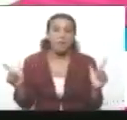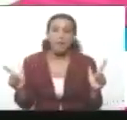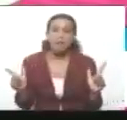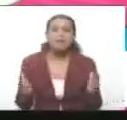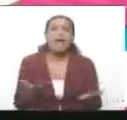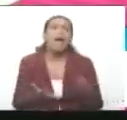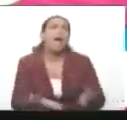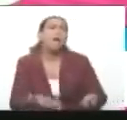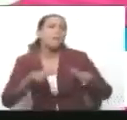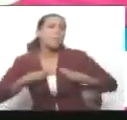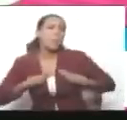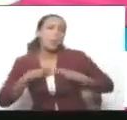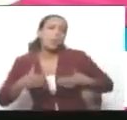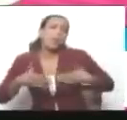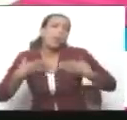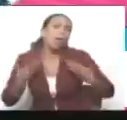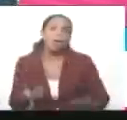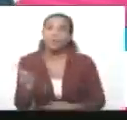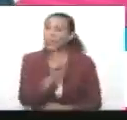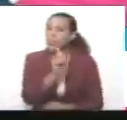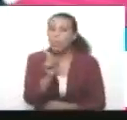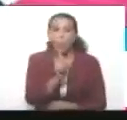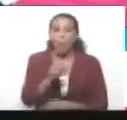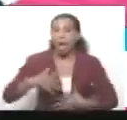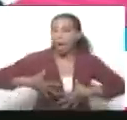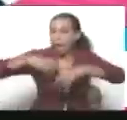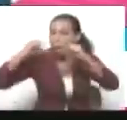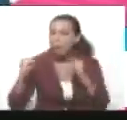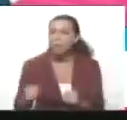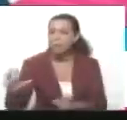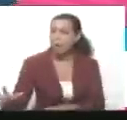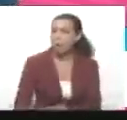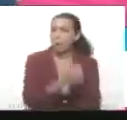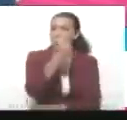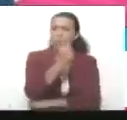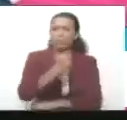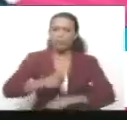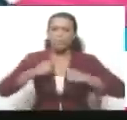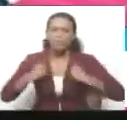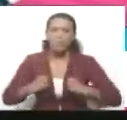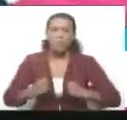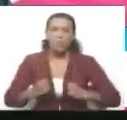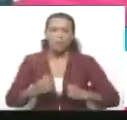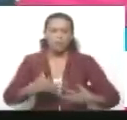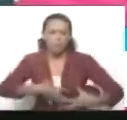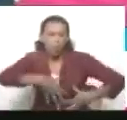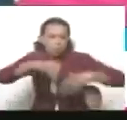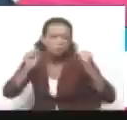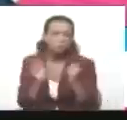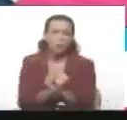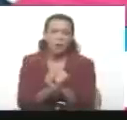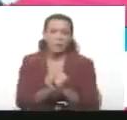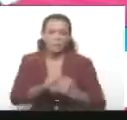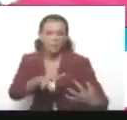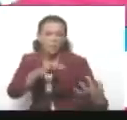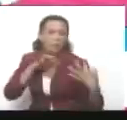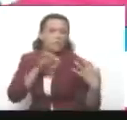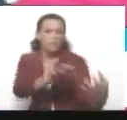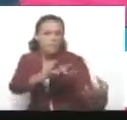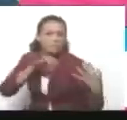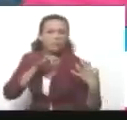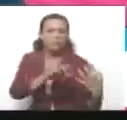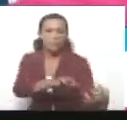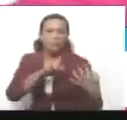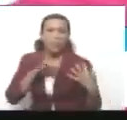la soberanía de Venezuela la conquistamos a pulso a pulmón poniendo nuestros cuerpos